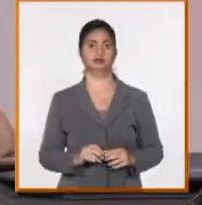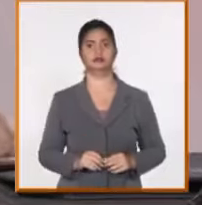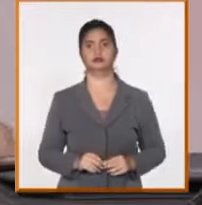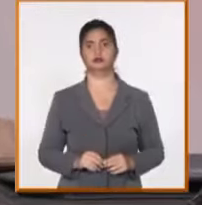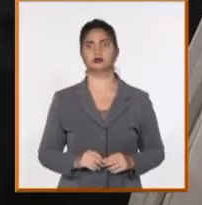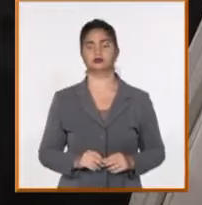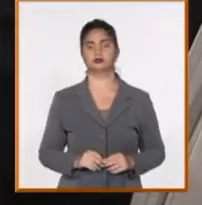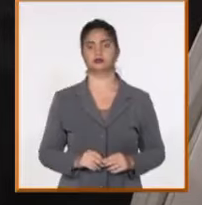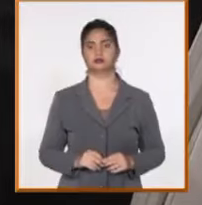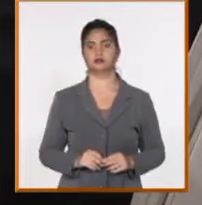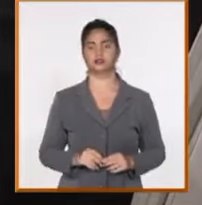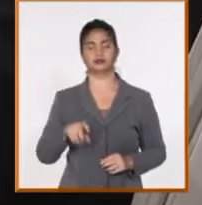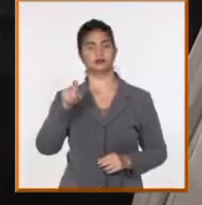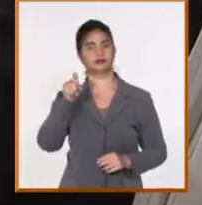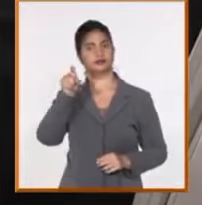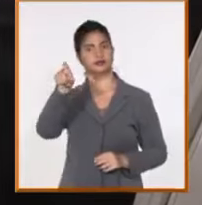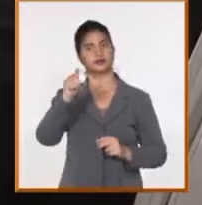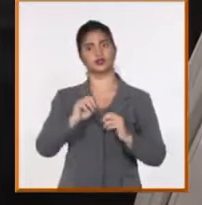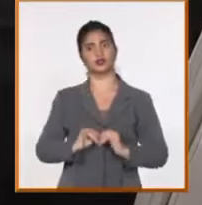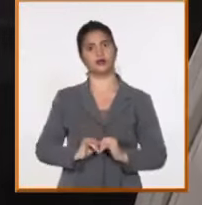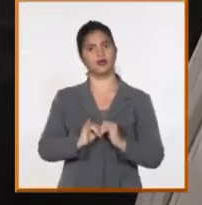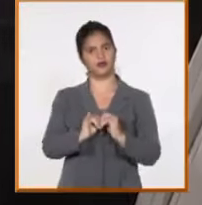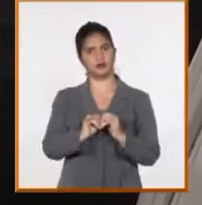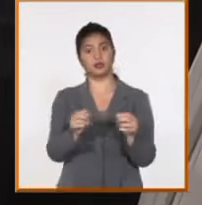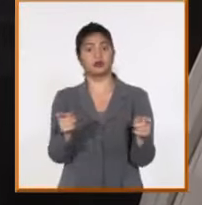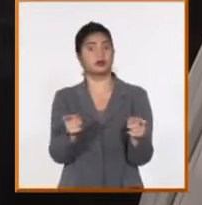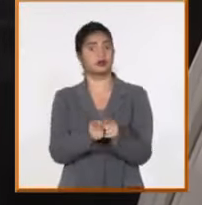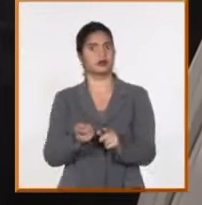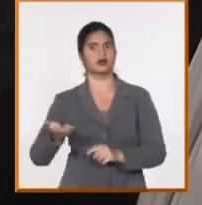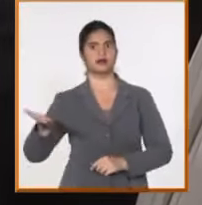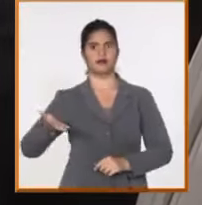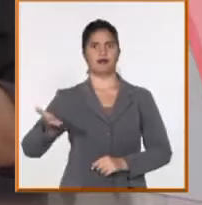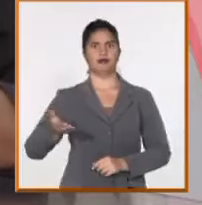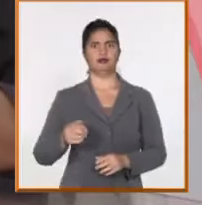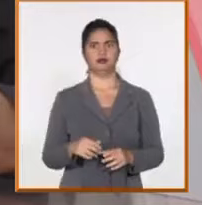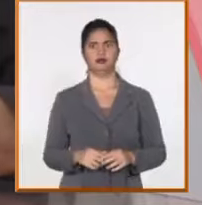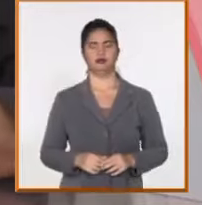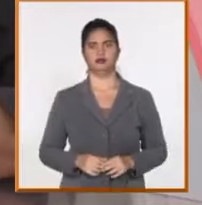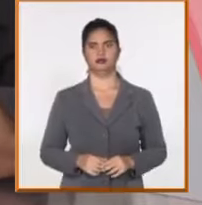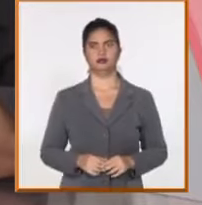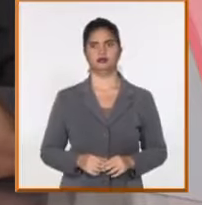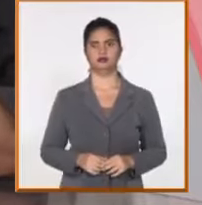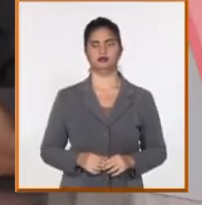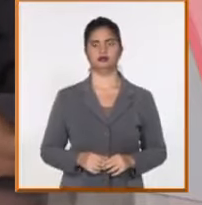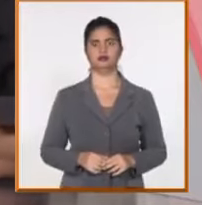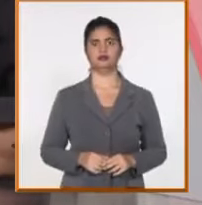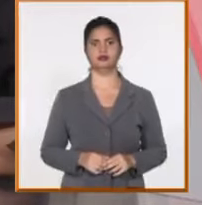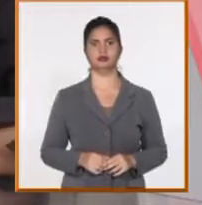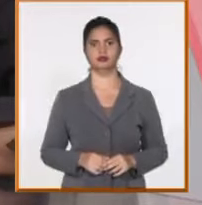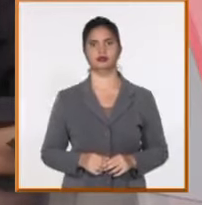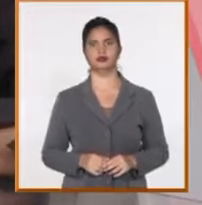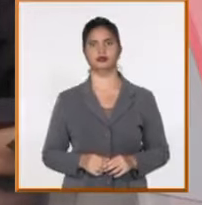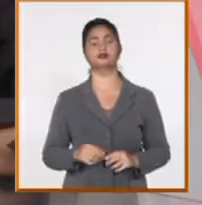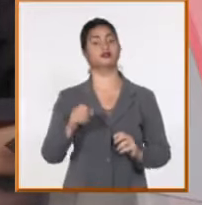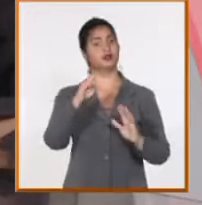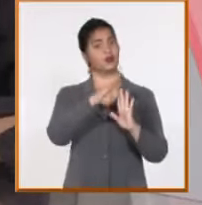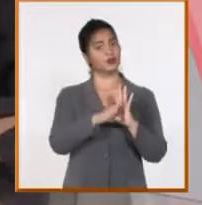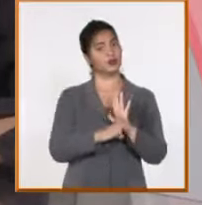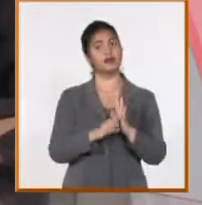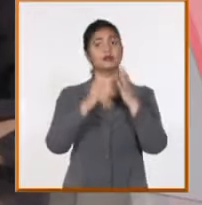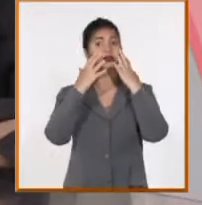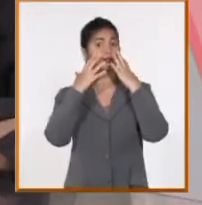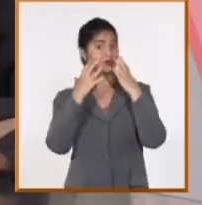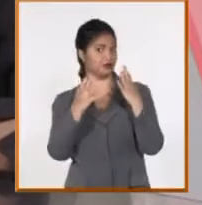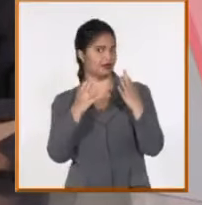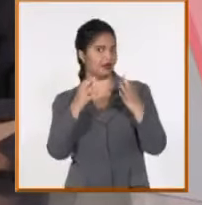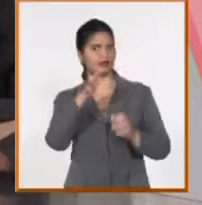Mila Qué mensaje cre rapidito no queremos dejar de aprovechar la oportunidad que nos da estar en un programa como este que tiene tanto